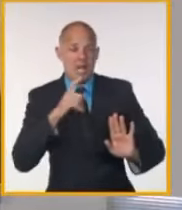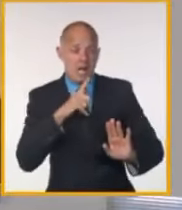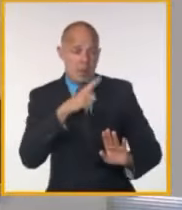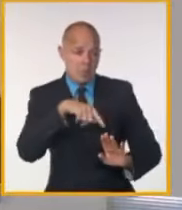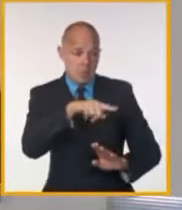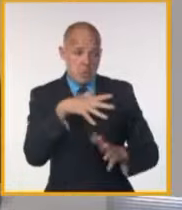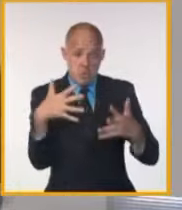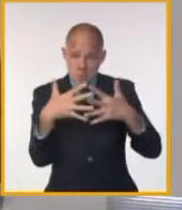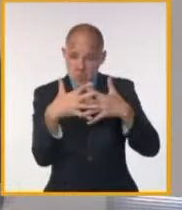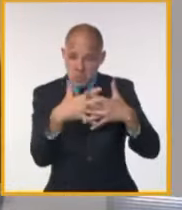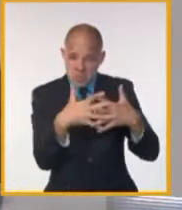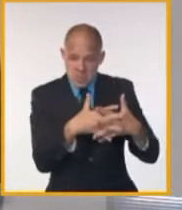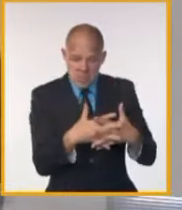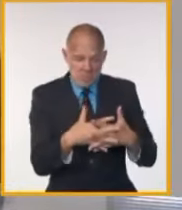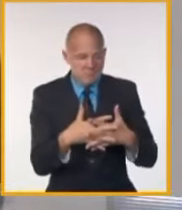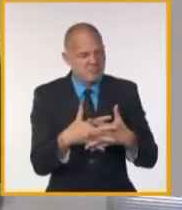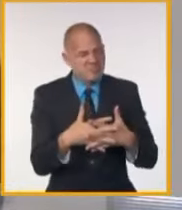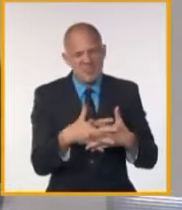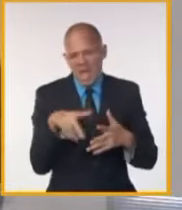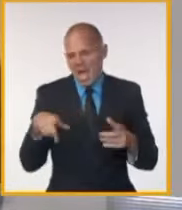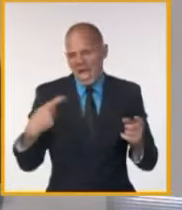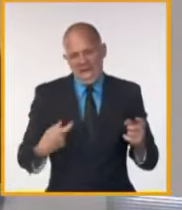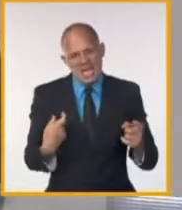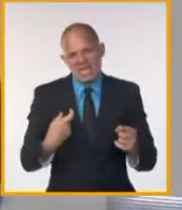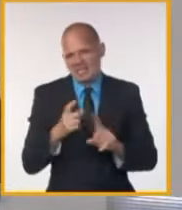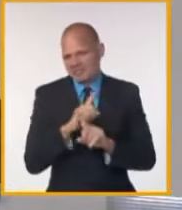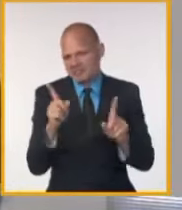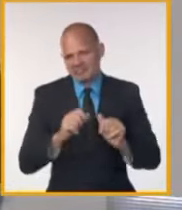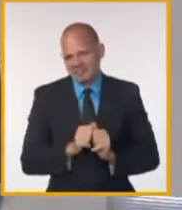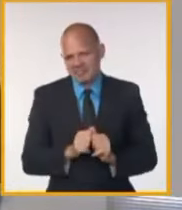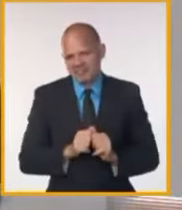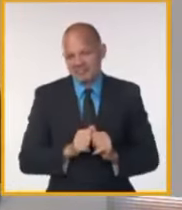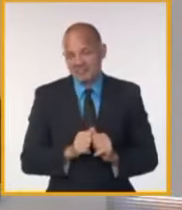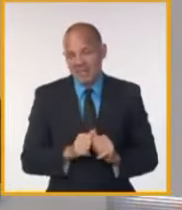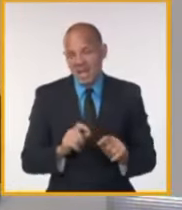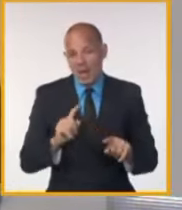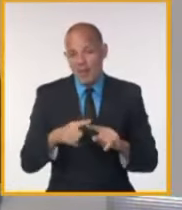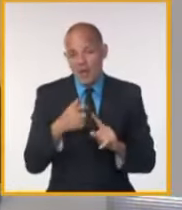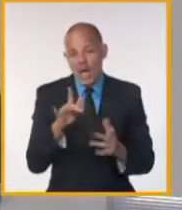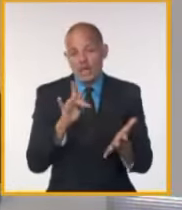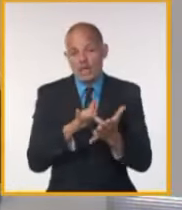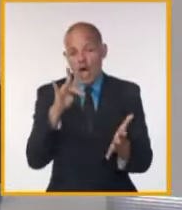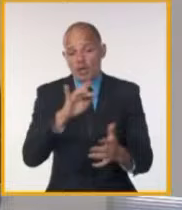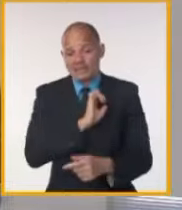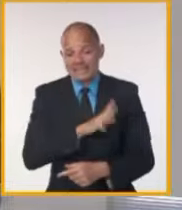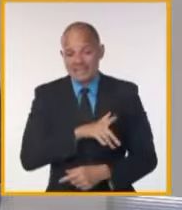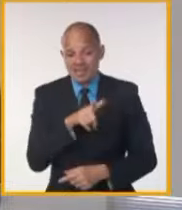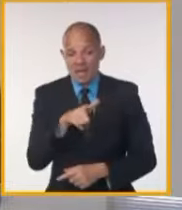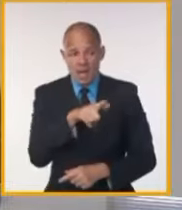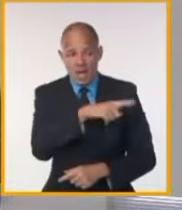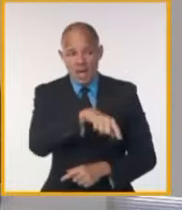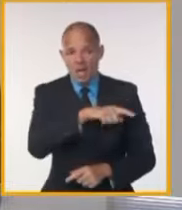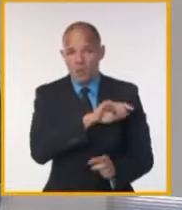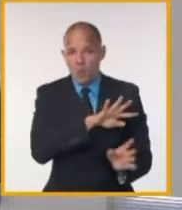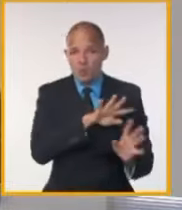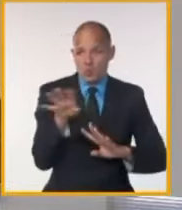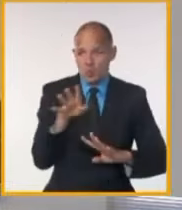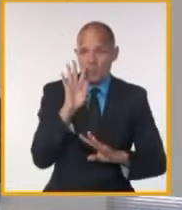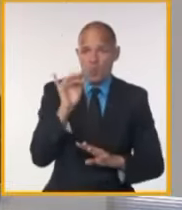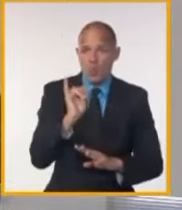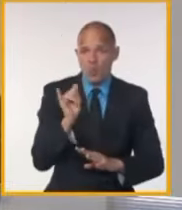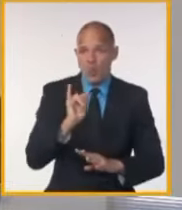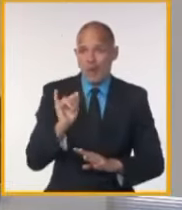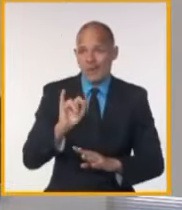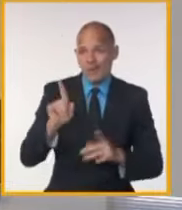ellos probablemente no estaríamos hablando hoy de la cuestión Palestina Palestina sería ya un estado independiente